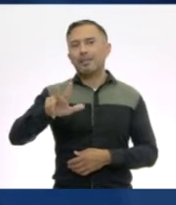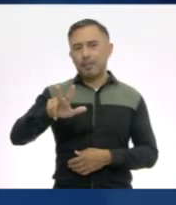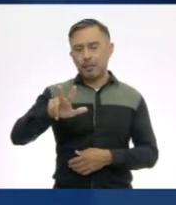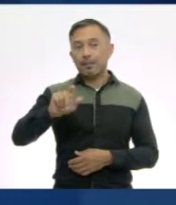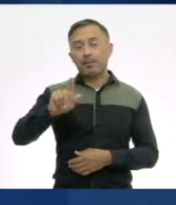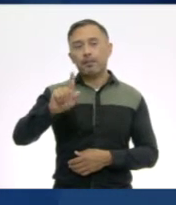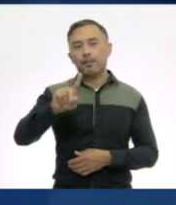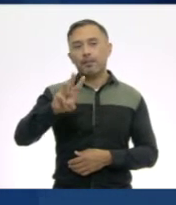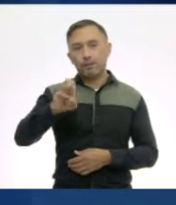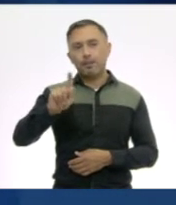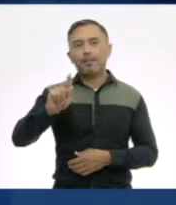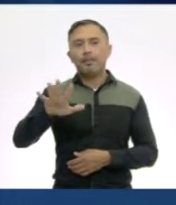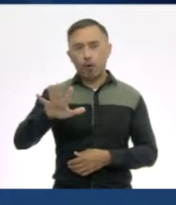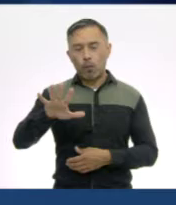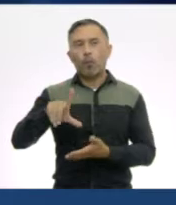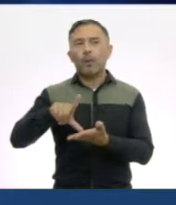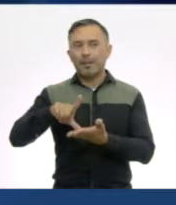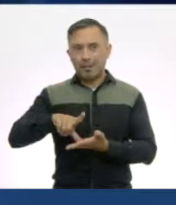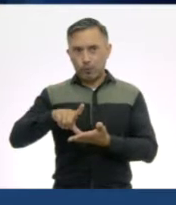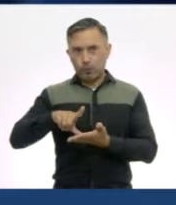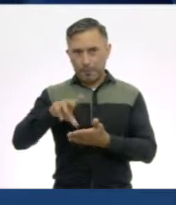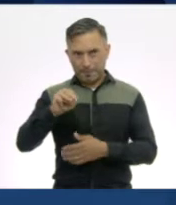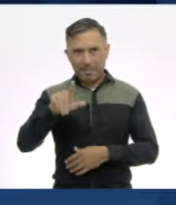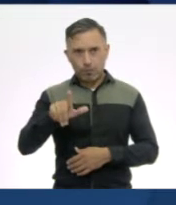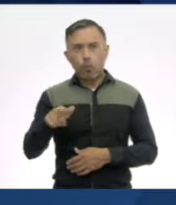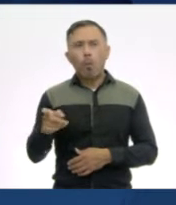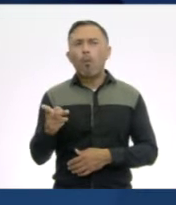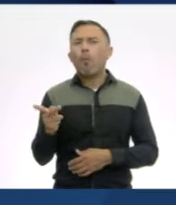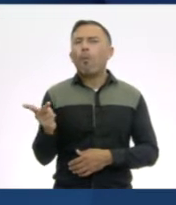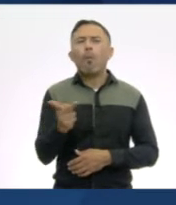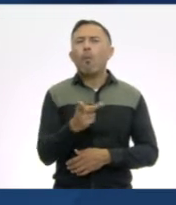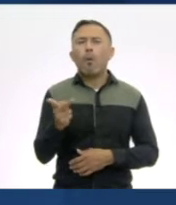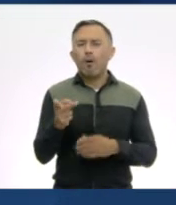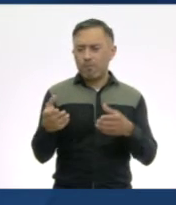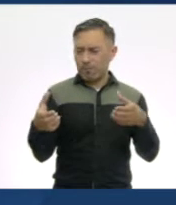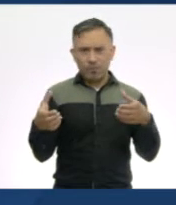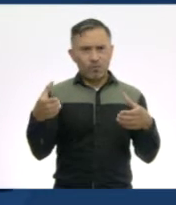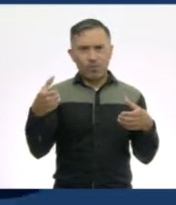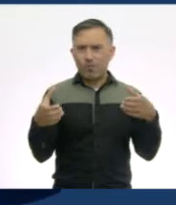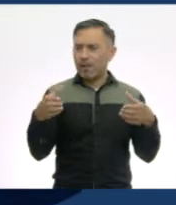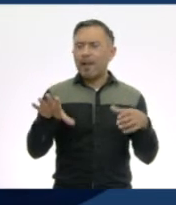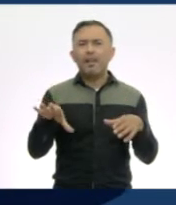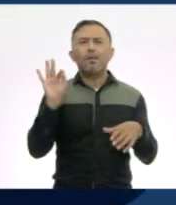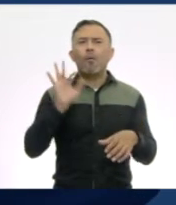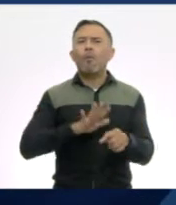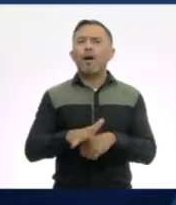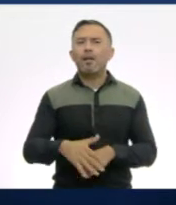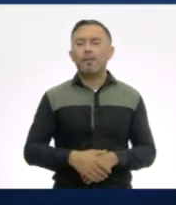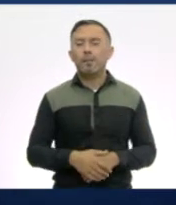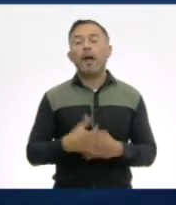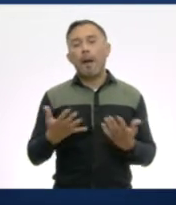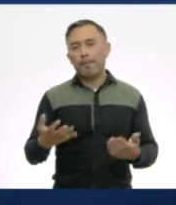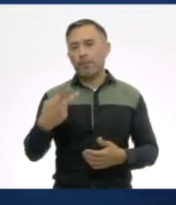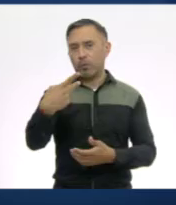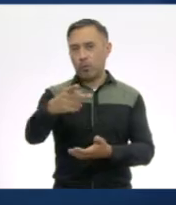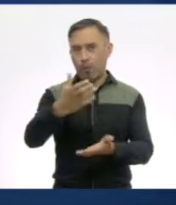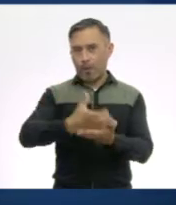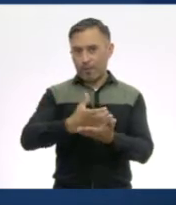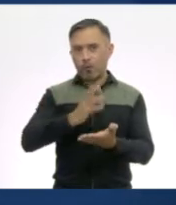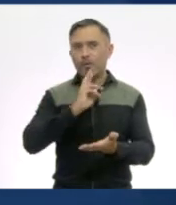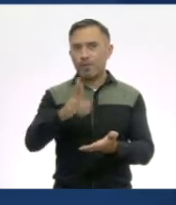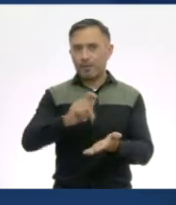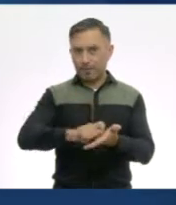¿Cuál debe elegir? Muy bien. Listo, ese lo contestan en su cuaderno. Así